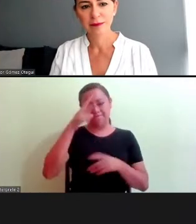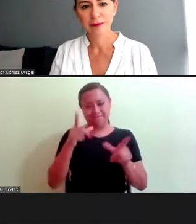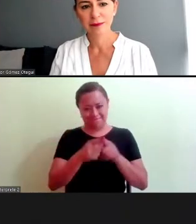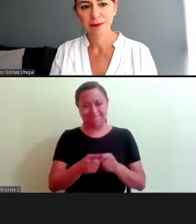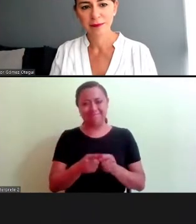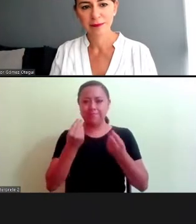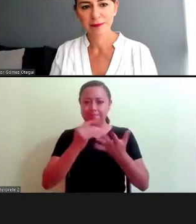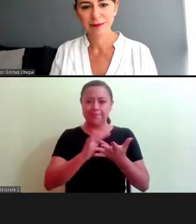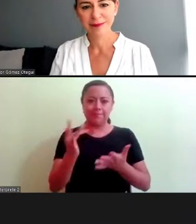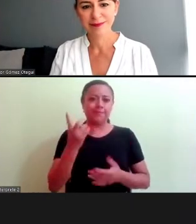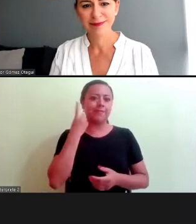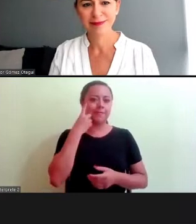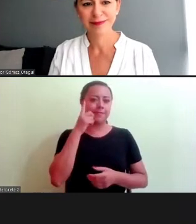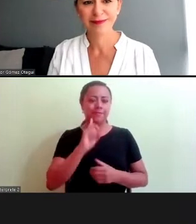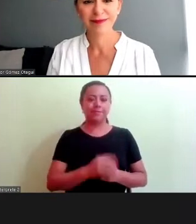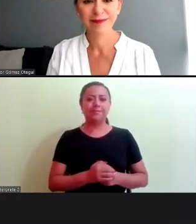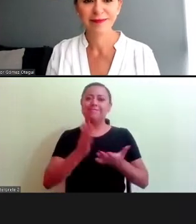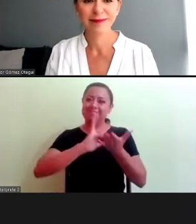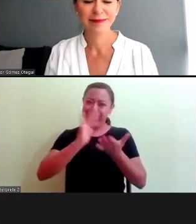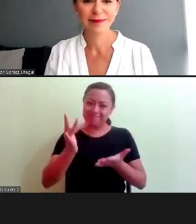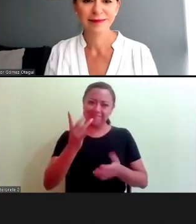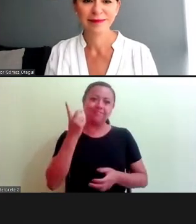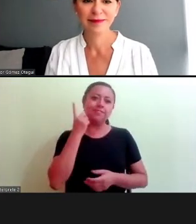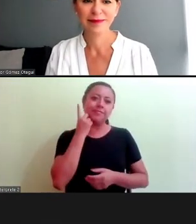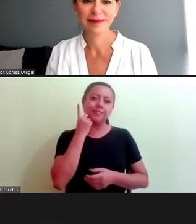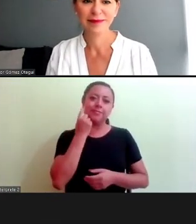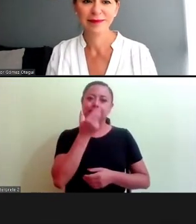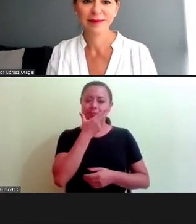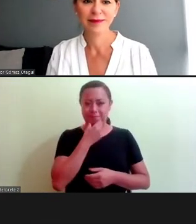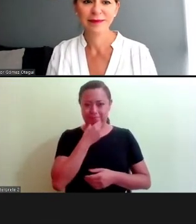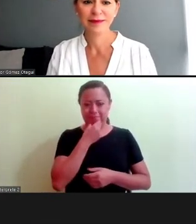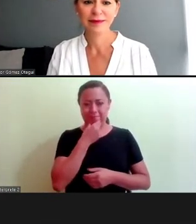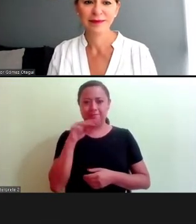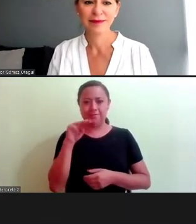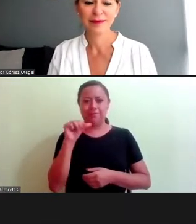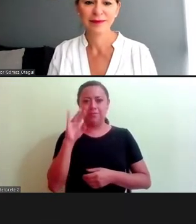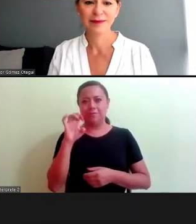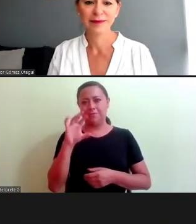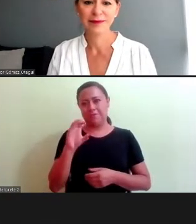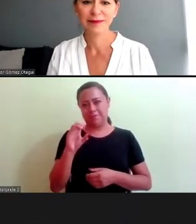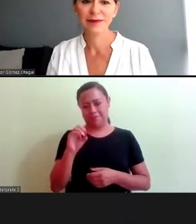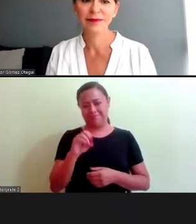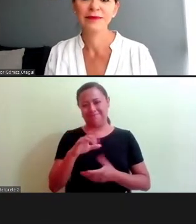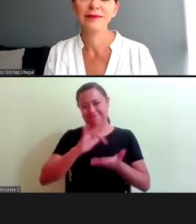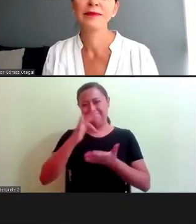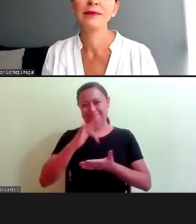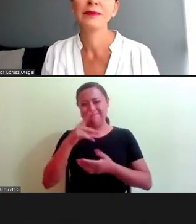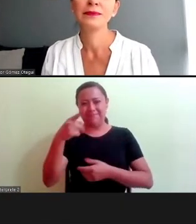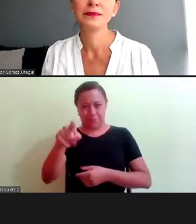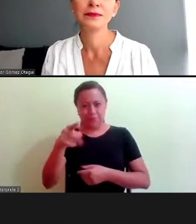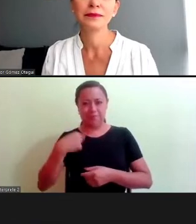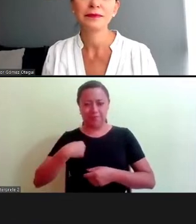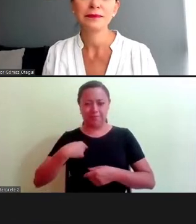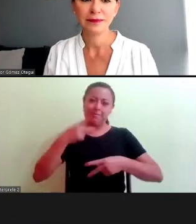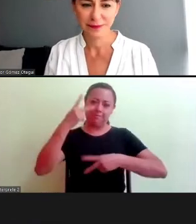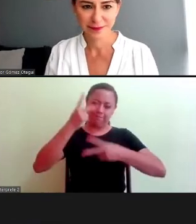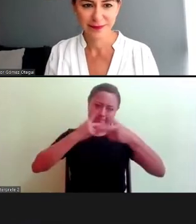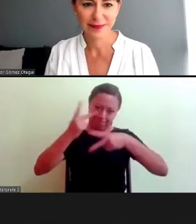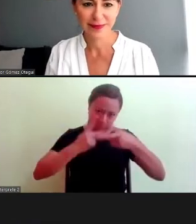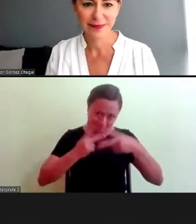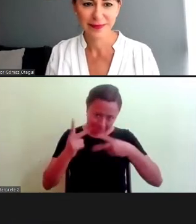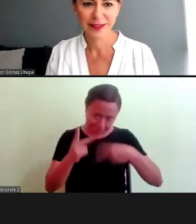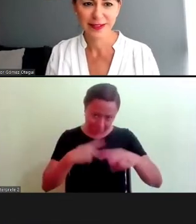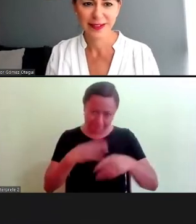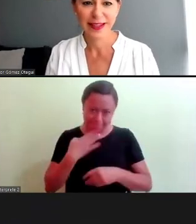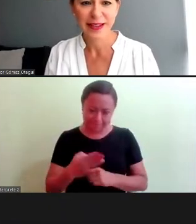diputado. Gracias, diputado Miguel Ángel Macedo. Le agradezco su bienvenida. Y tiene la palabra la diputada